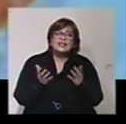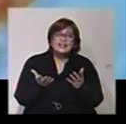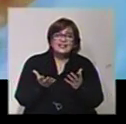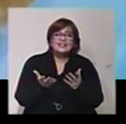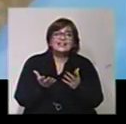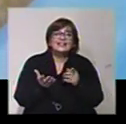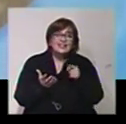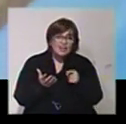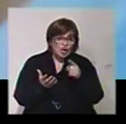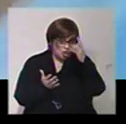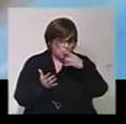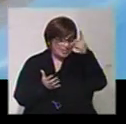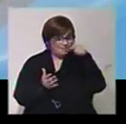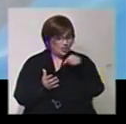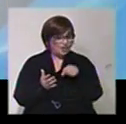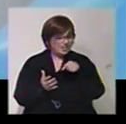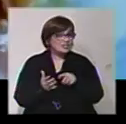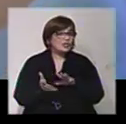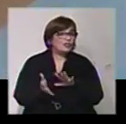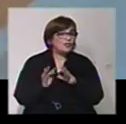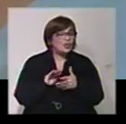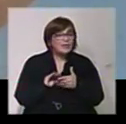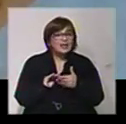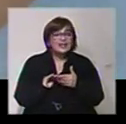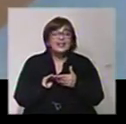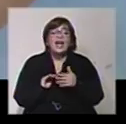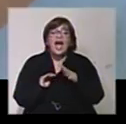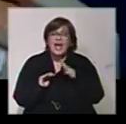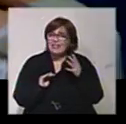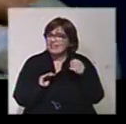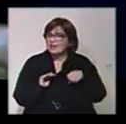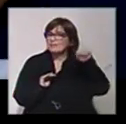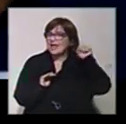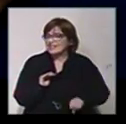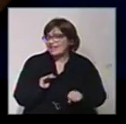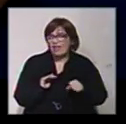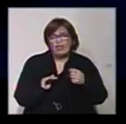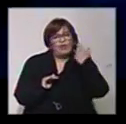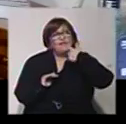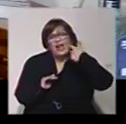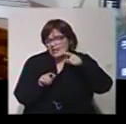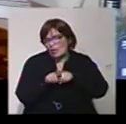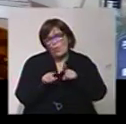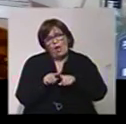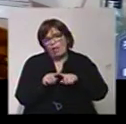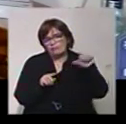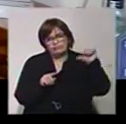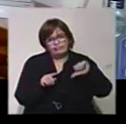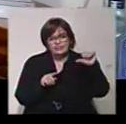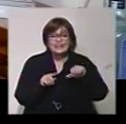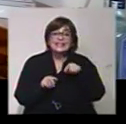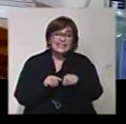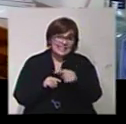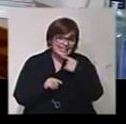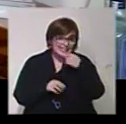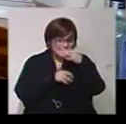que había un concepto atrás de eso que es como el demasiado no es suficiente. Y él decía